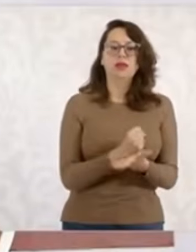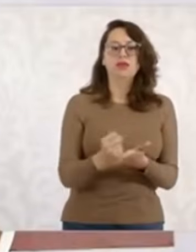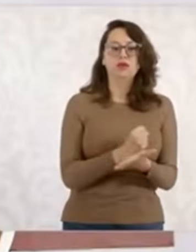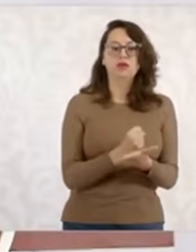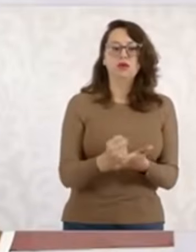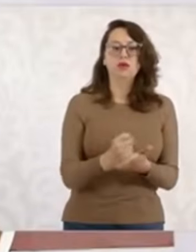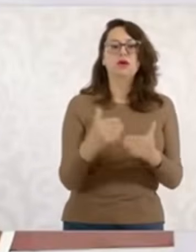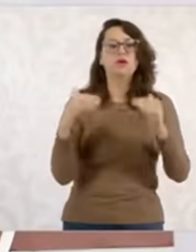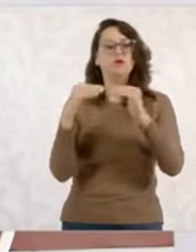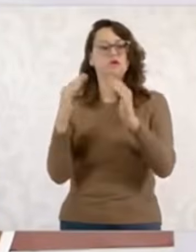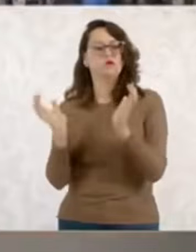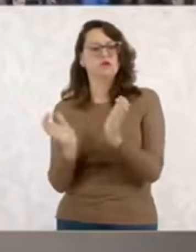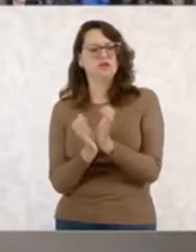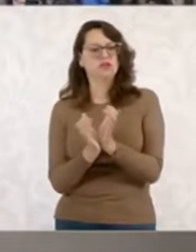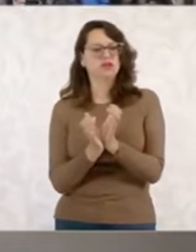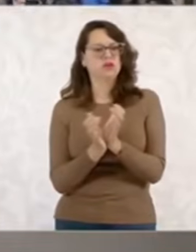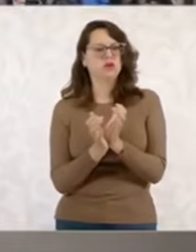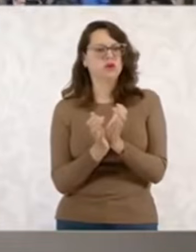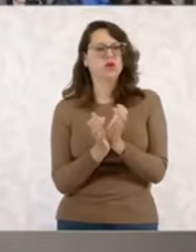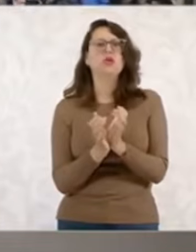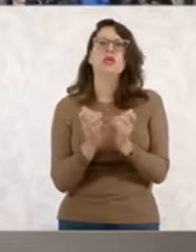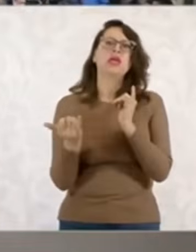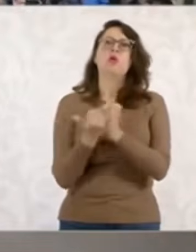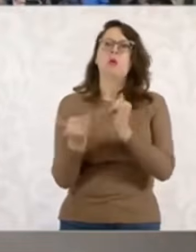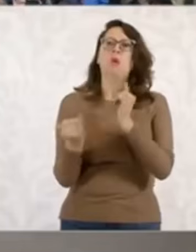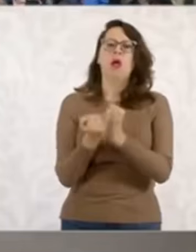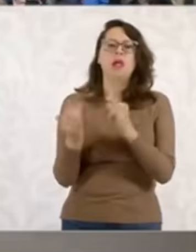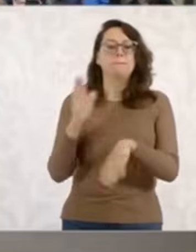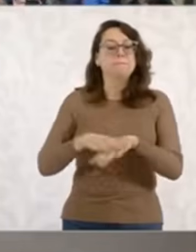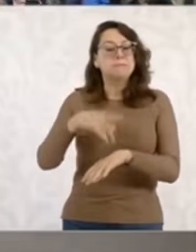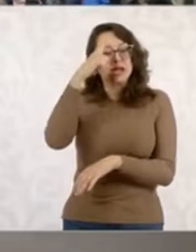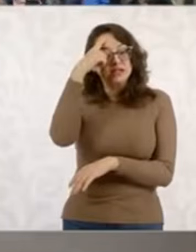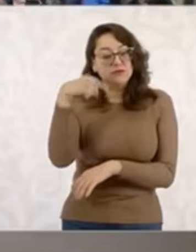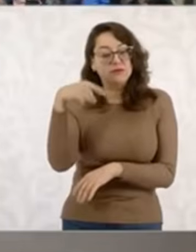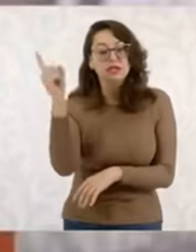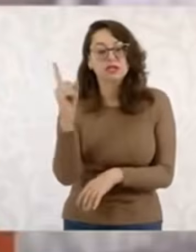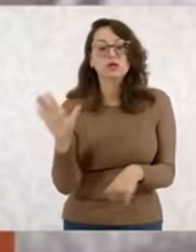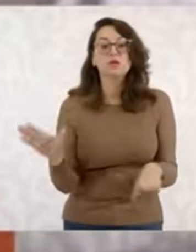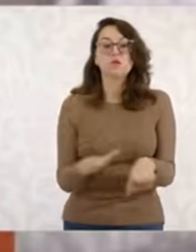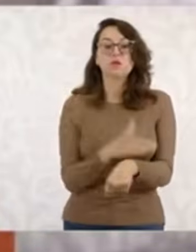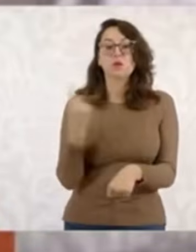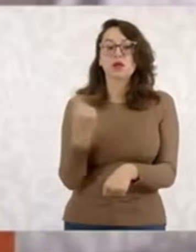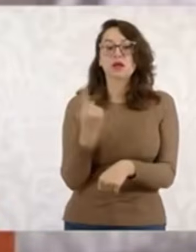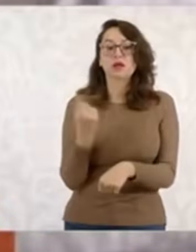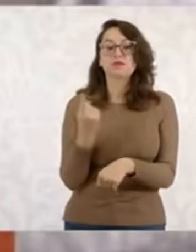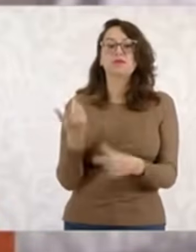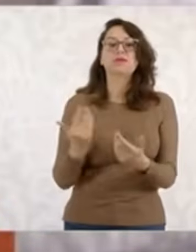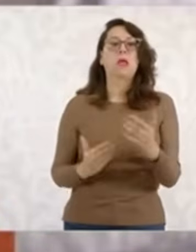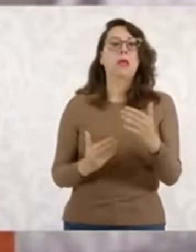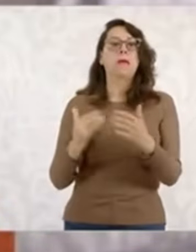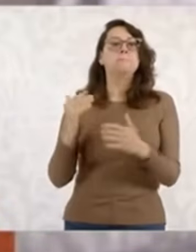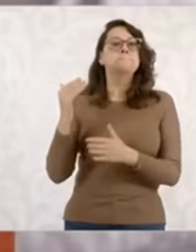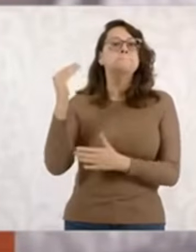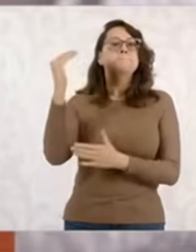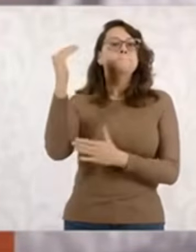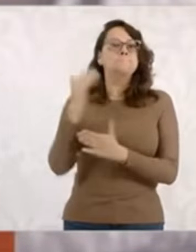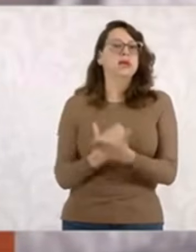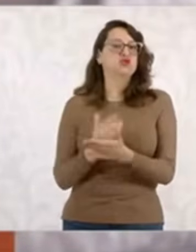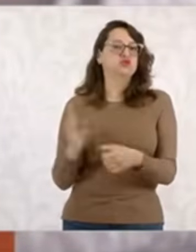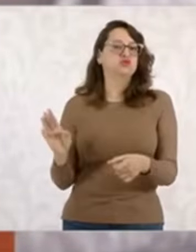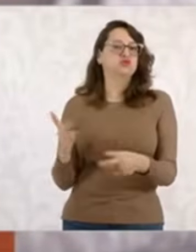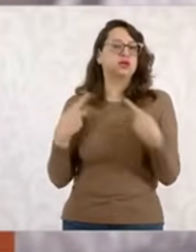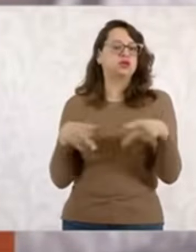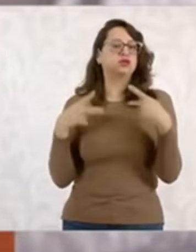en Foviste es más sencillo porque es muy acotada la población de